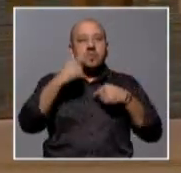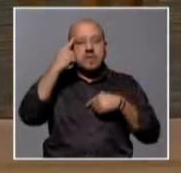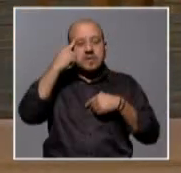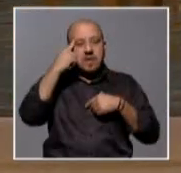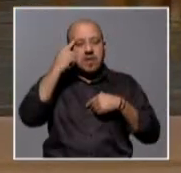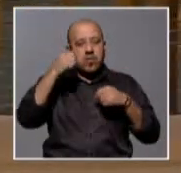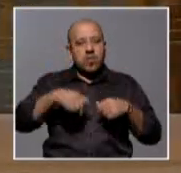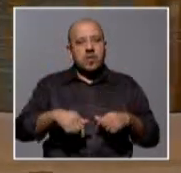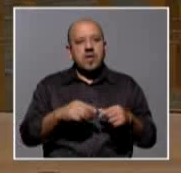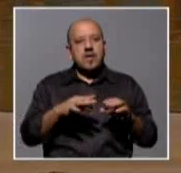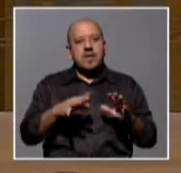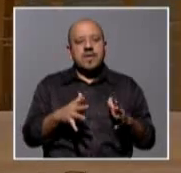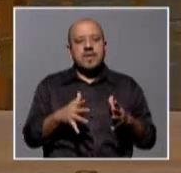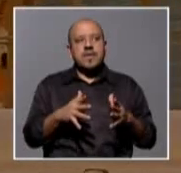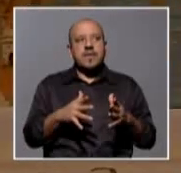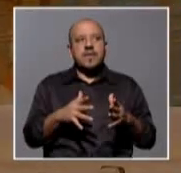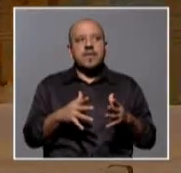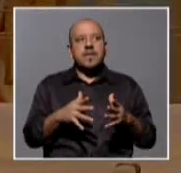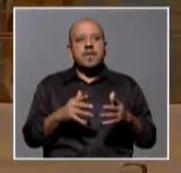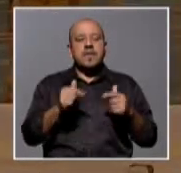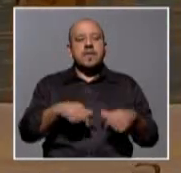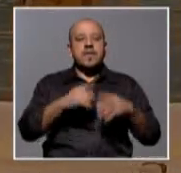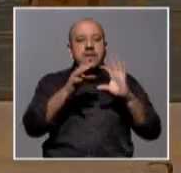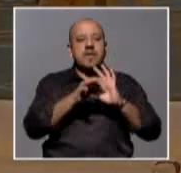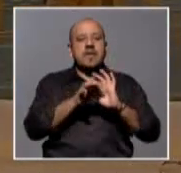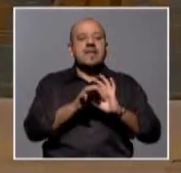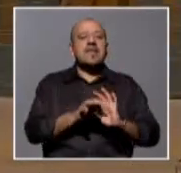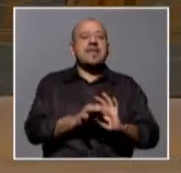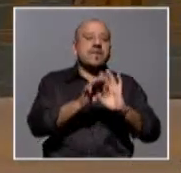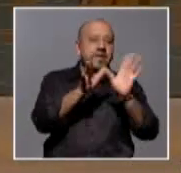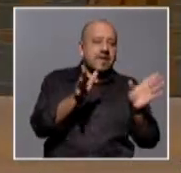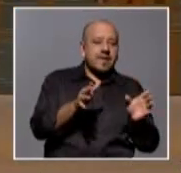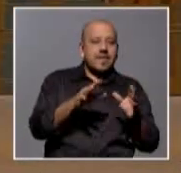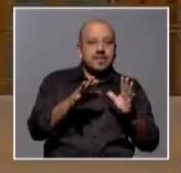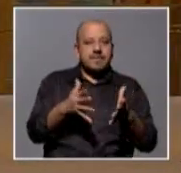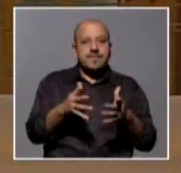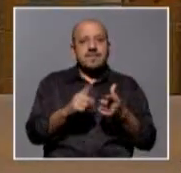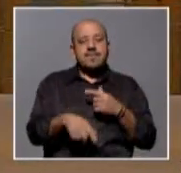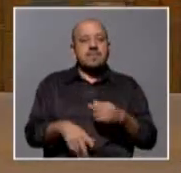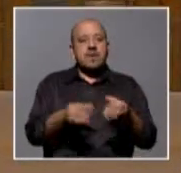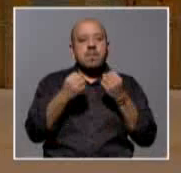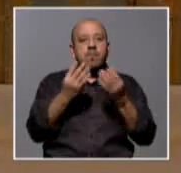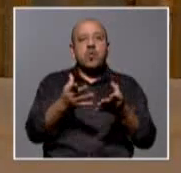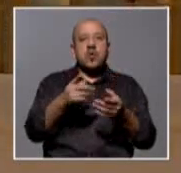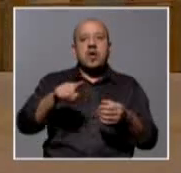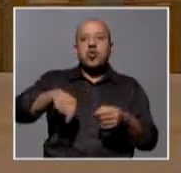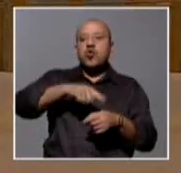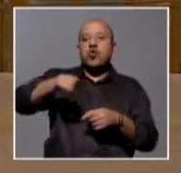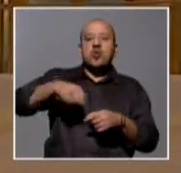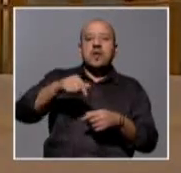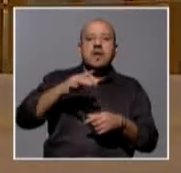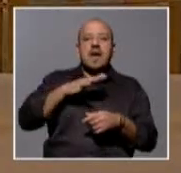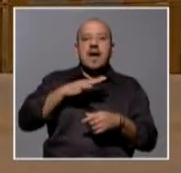mente, que le dedica a la libertad justamente Miguel Hernández, dicen: porque donde unas cuencas